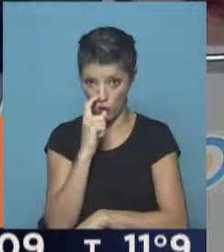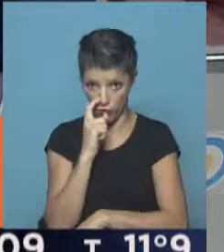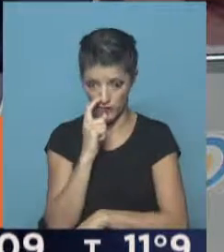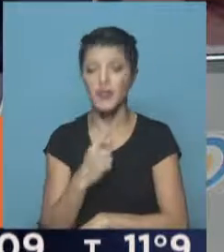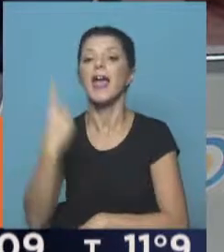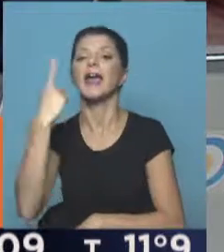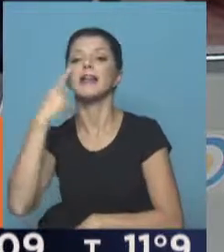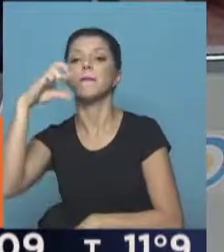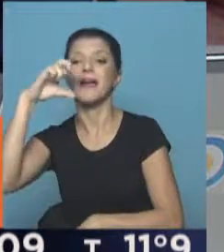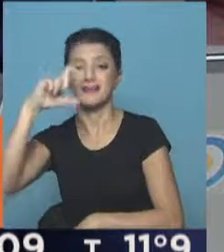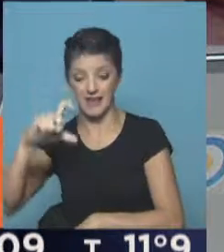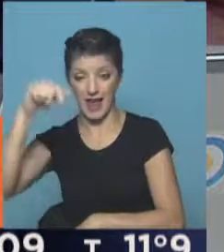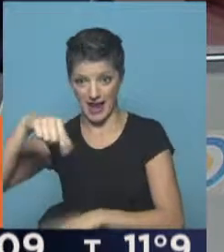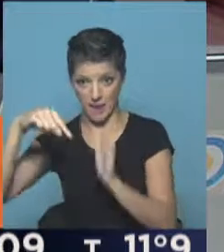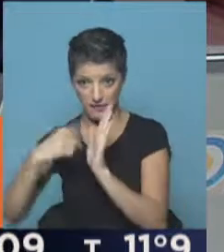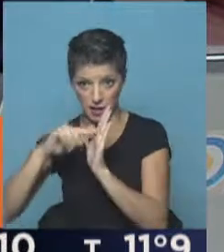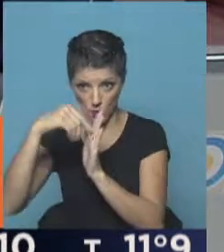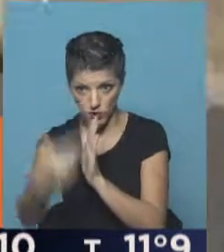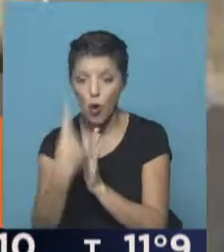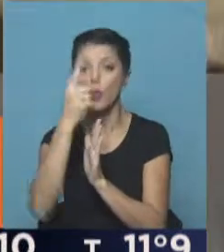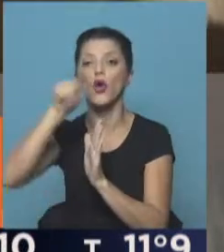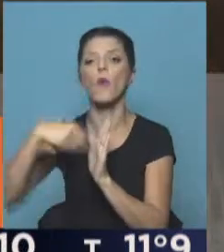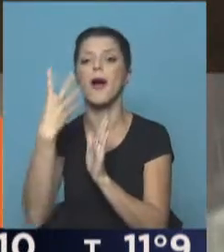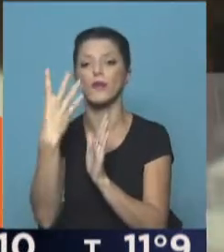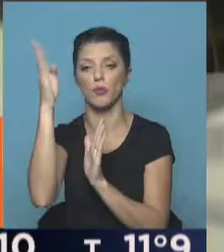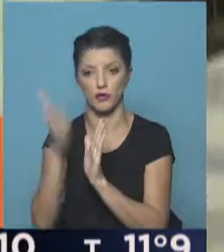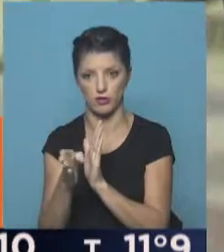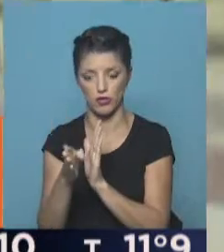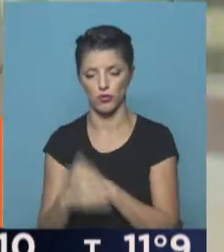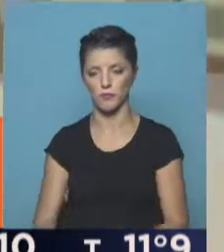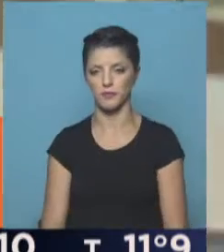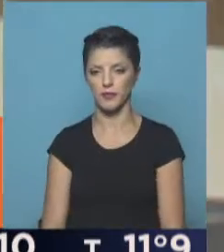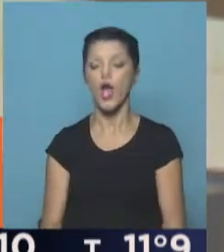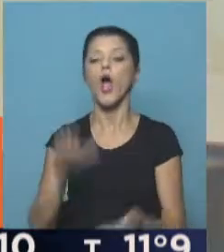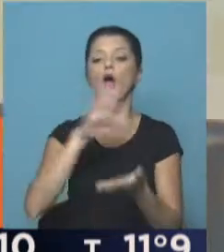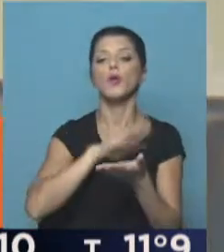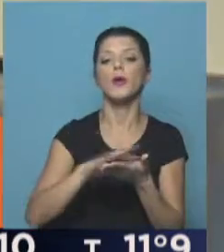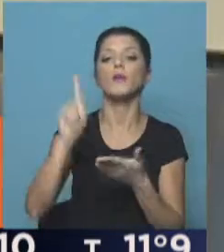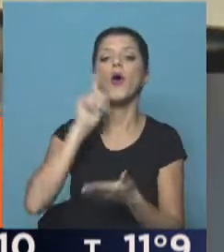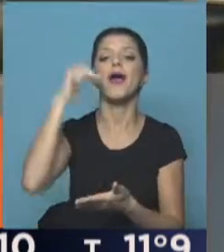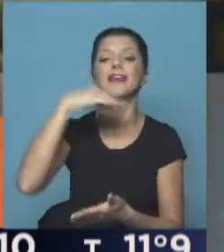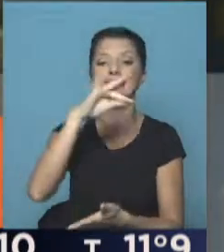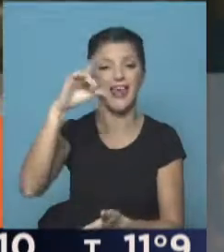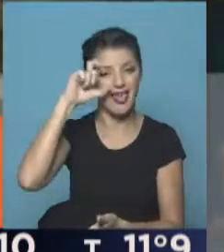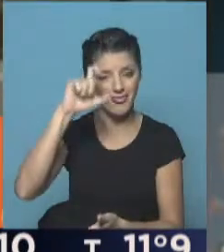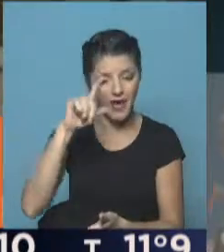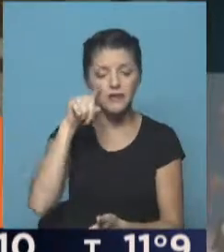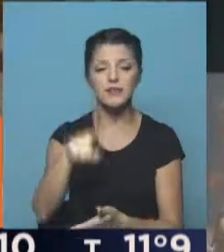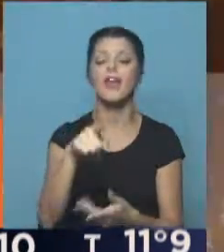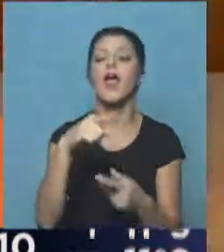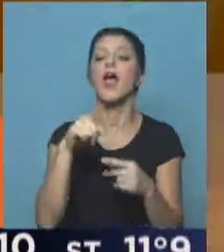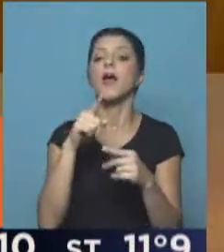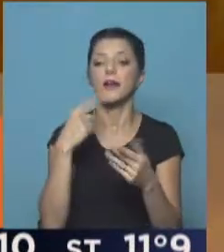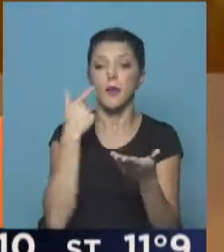Federal y en Gran Buenos Aires fue de 1,4%. El nuevo índice nacional de precios al consumidor presentado por el